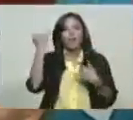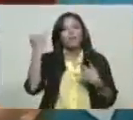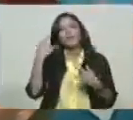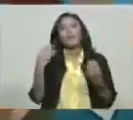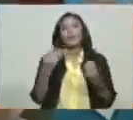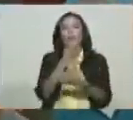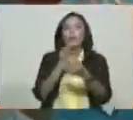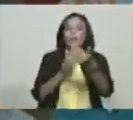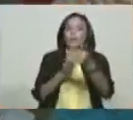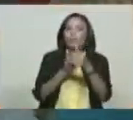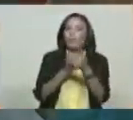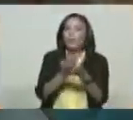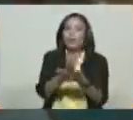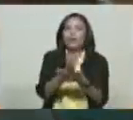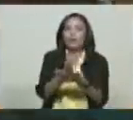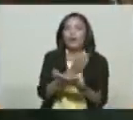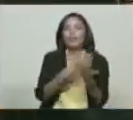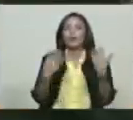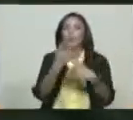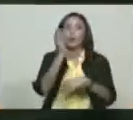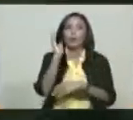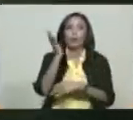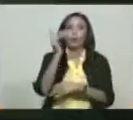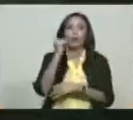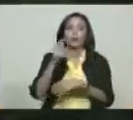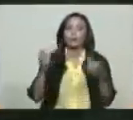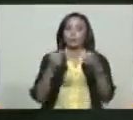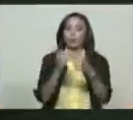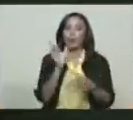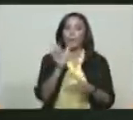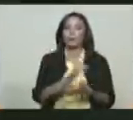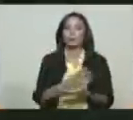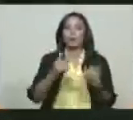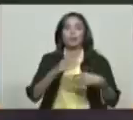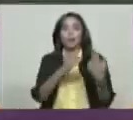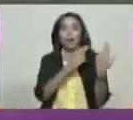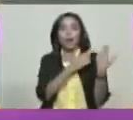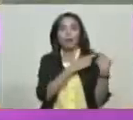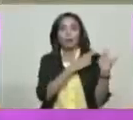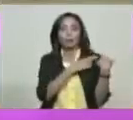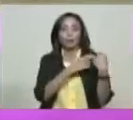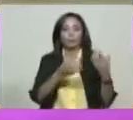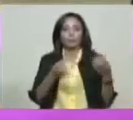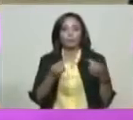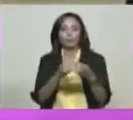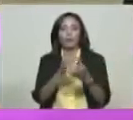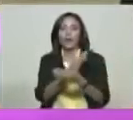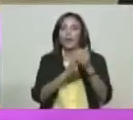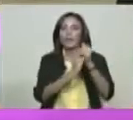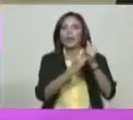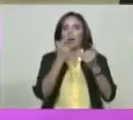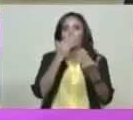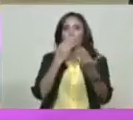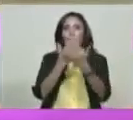lealtad absoluta del cuarto congreso con la jefatura y el liderazgo que llevo adelante.